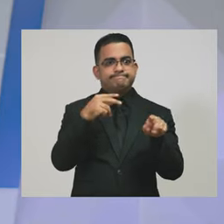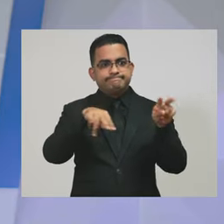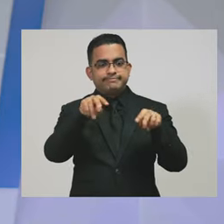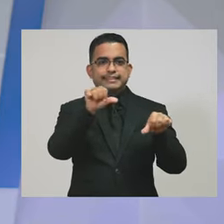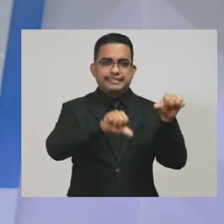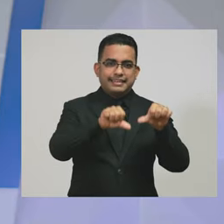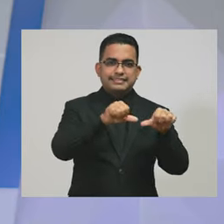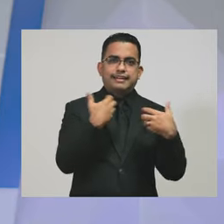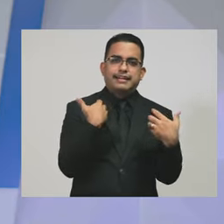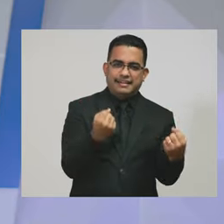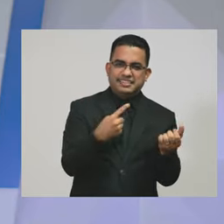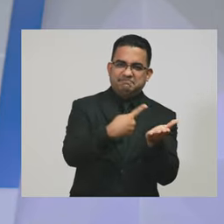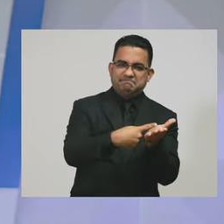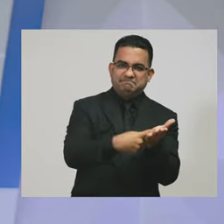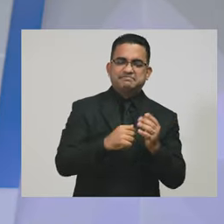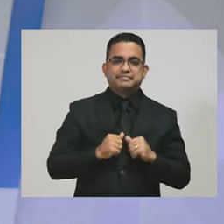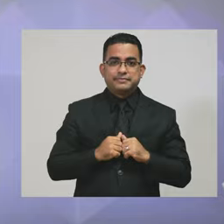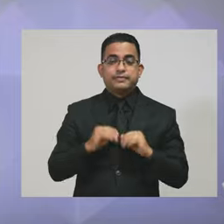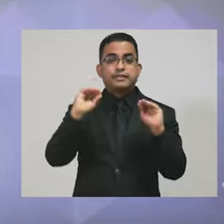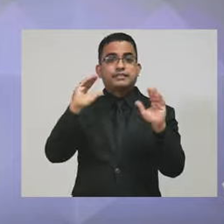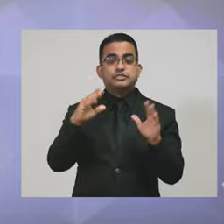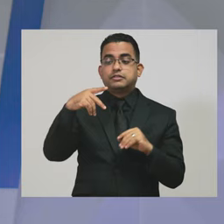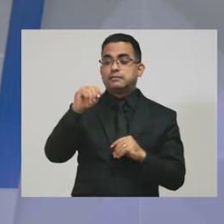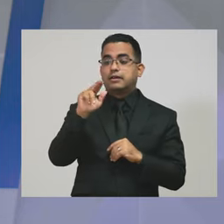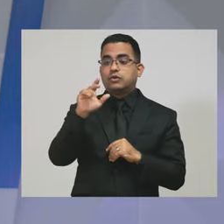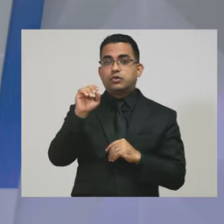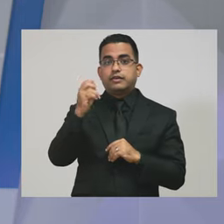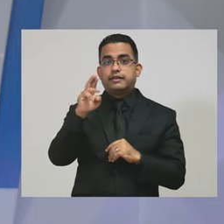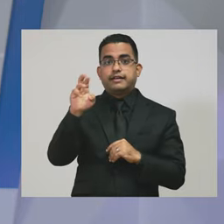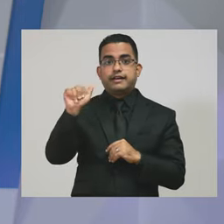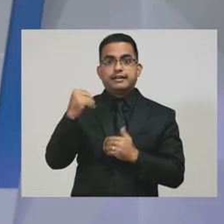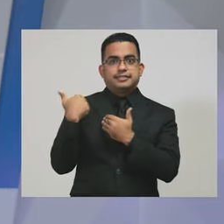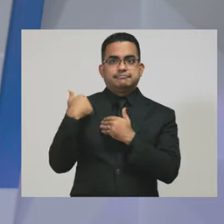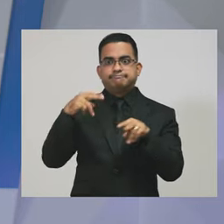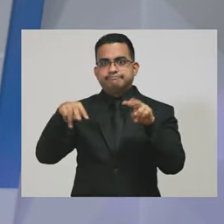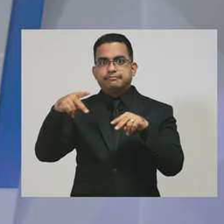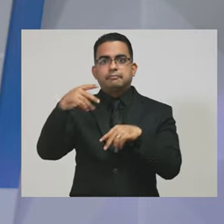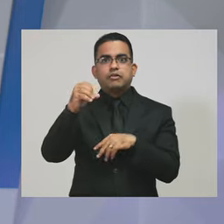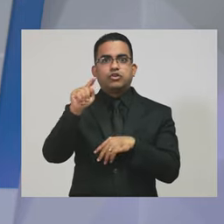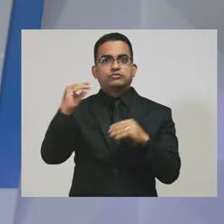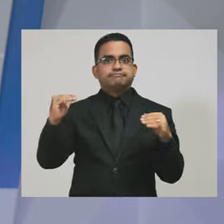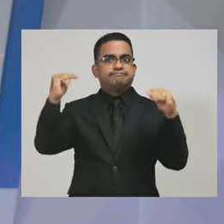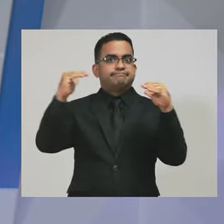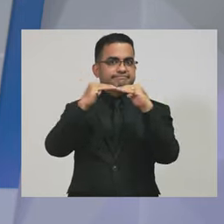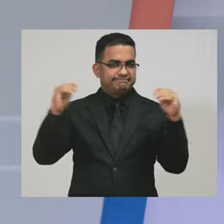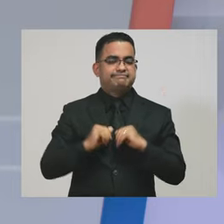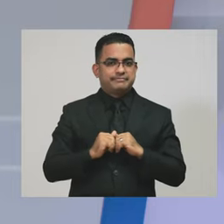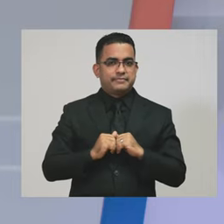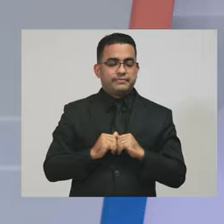decana de la facultad de ciencias de la salud el profesor pablo herrera maloof decano de posgrado